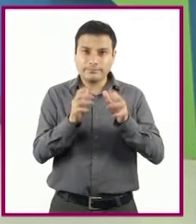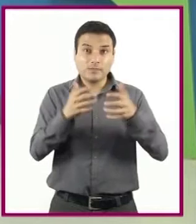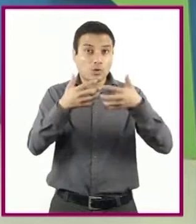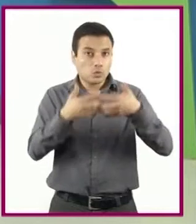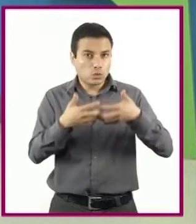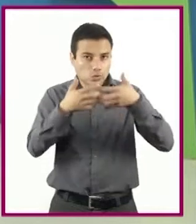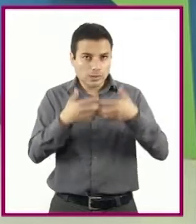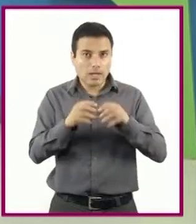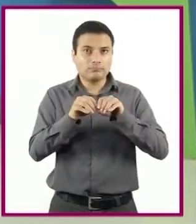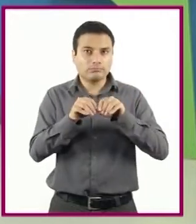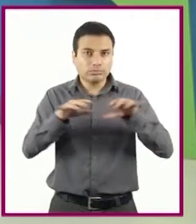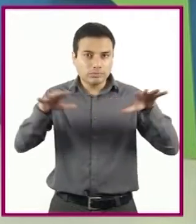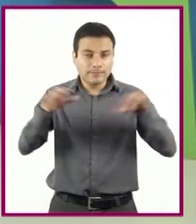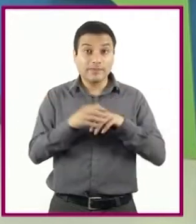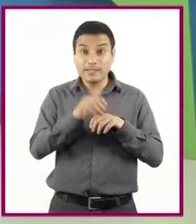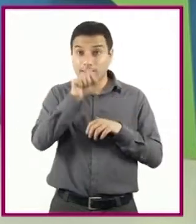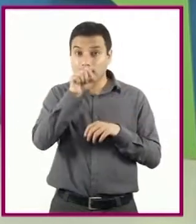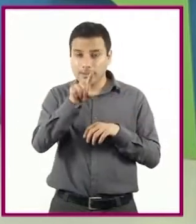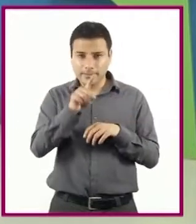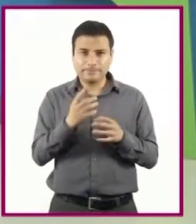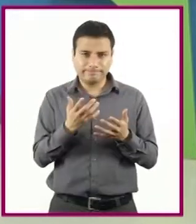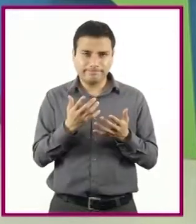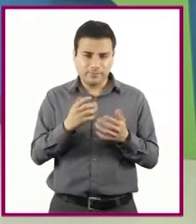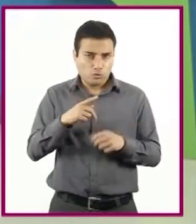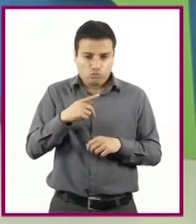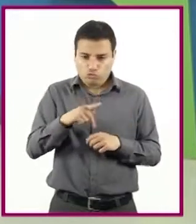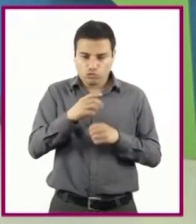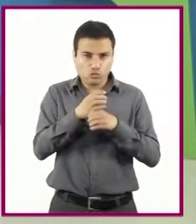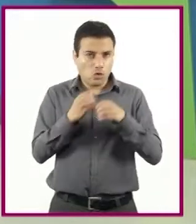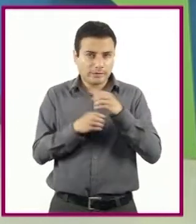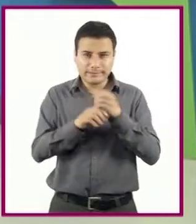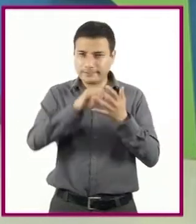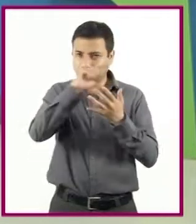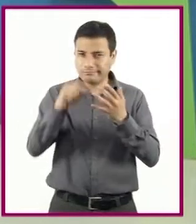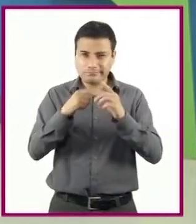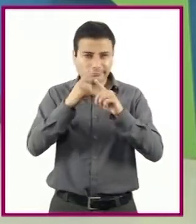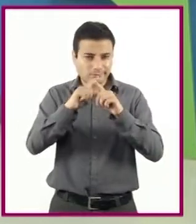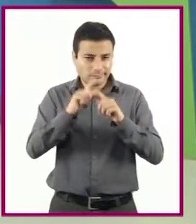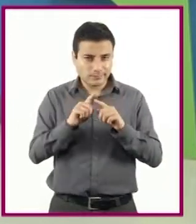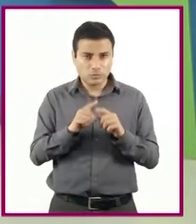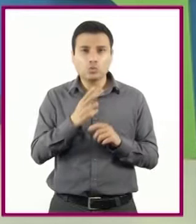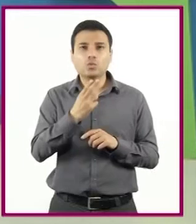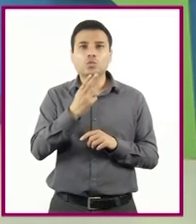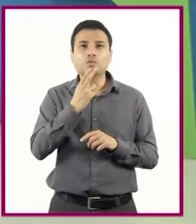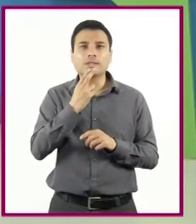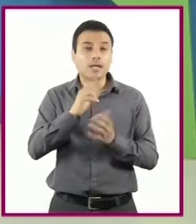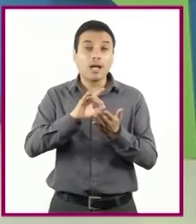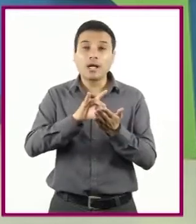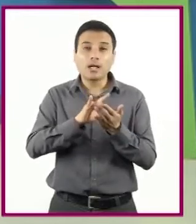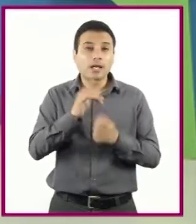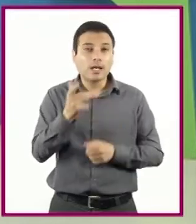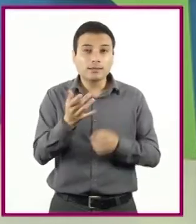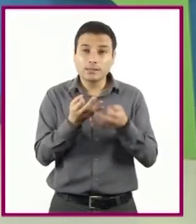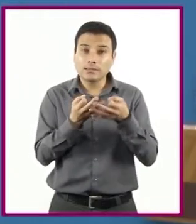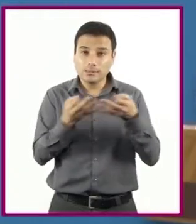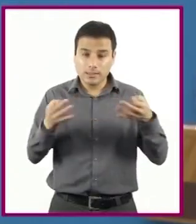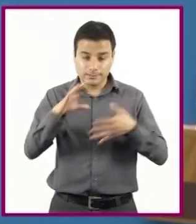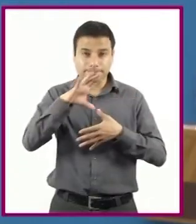industria, haremos uso de las riquísimas producciones que la naturaleza ha derramado sobre este vasto